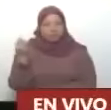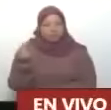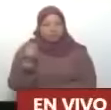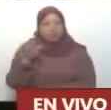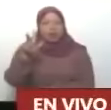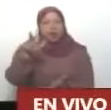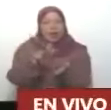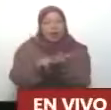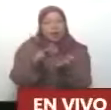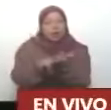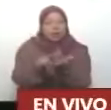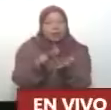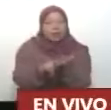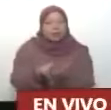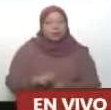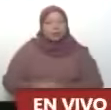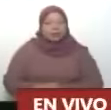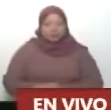¡Aprobado!